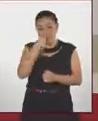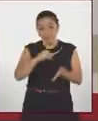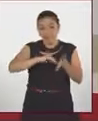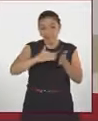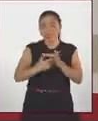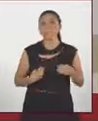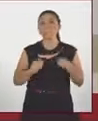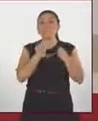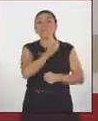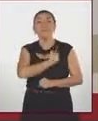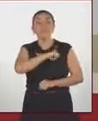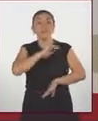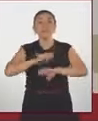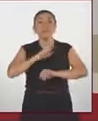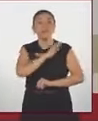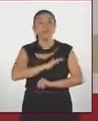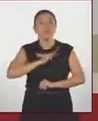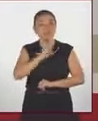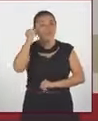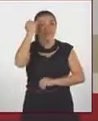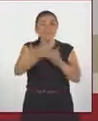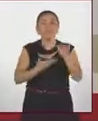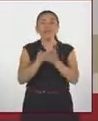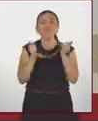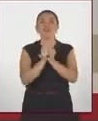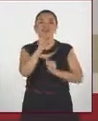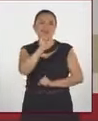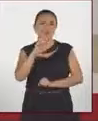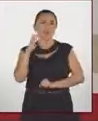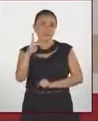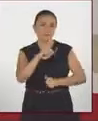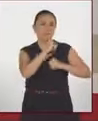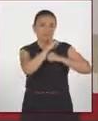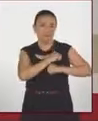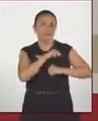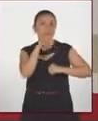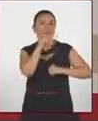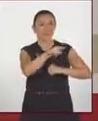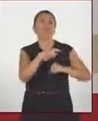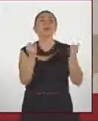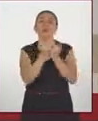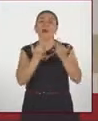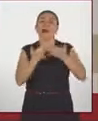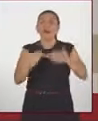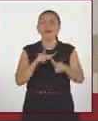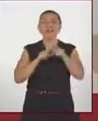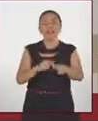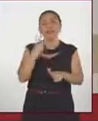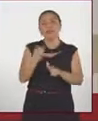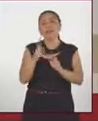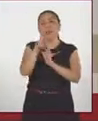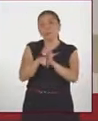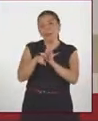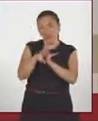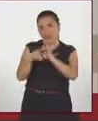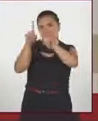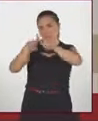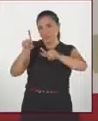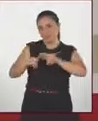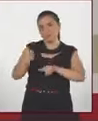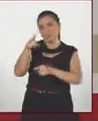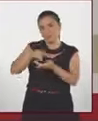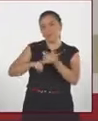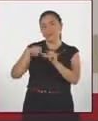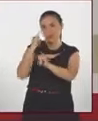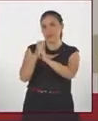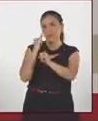Vive Saludable, Vive Feliz implementada por la Secretaría de Educación Pública, continuamos con esta serie de seminarios virtuales